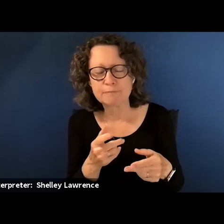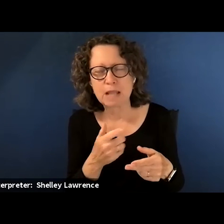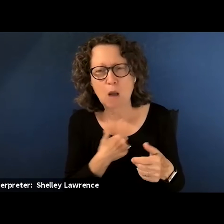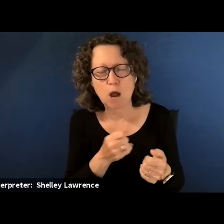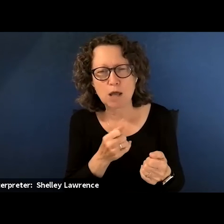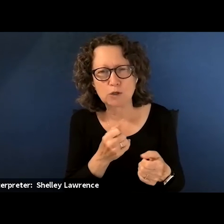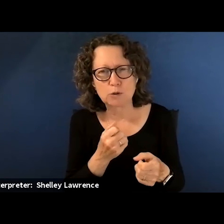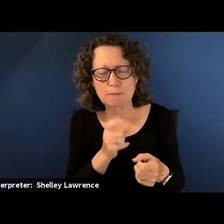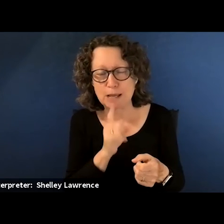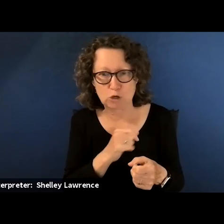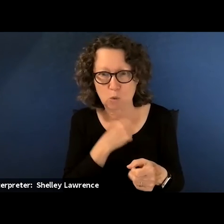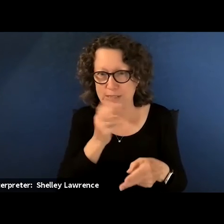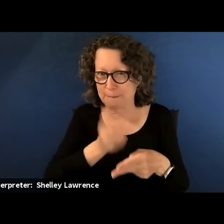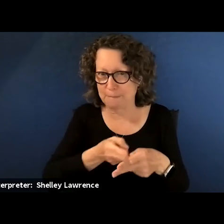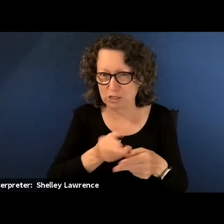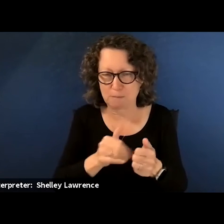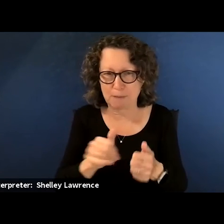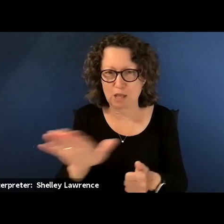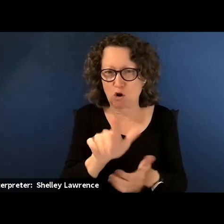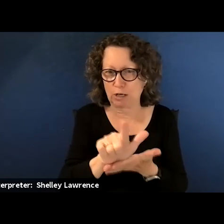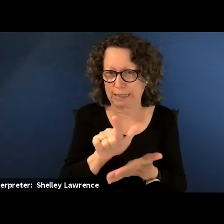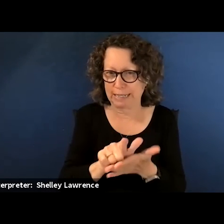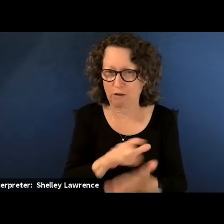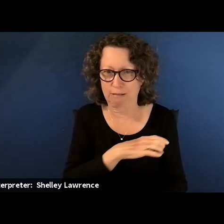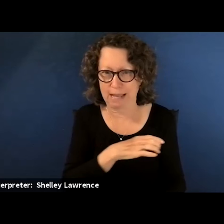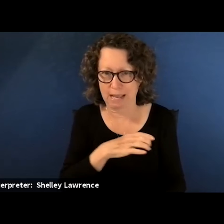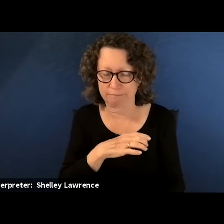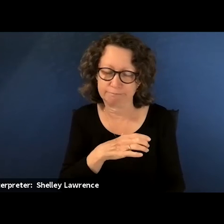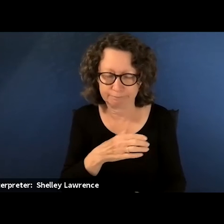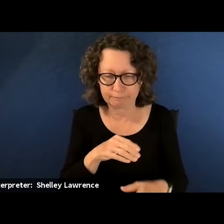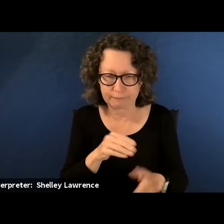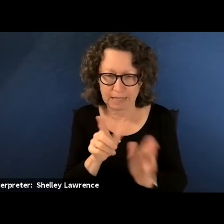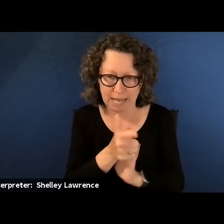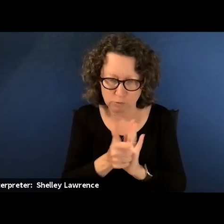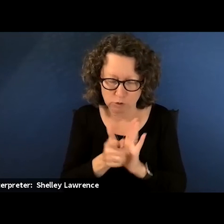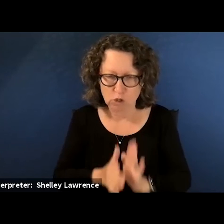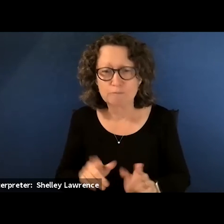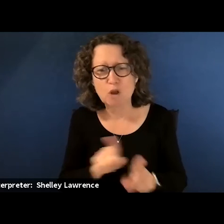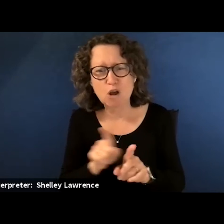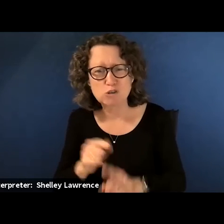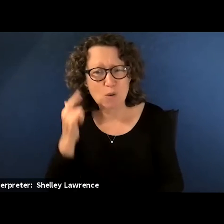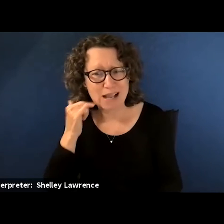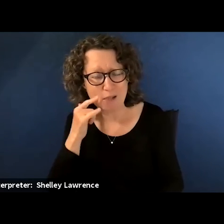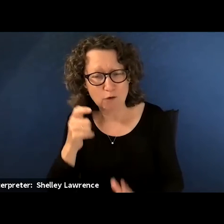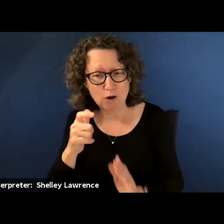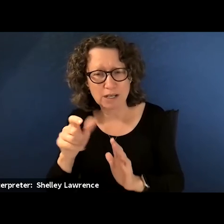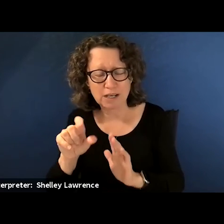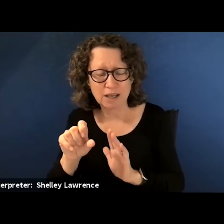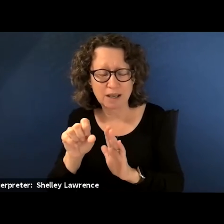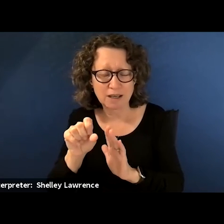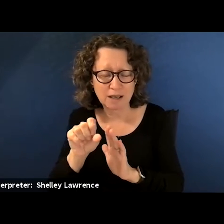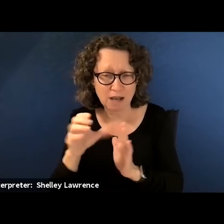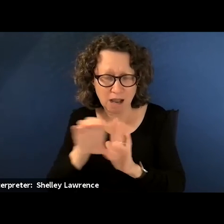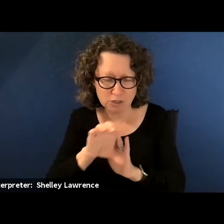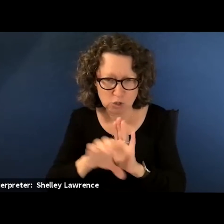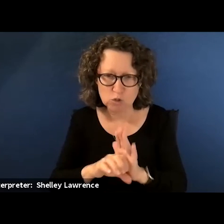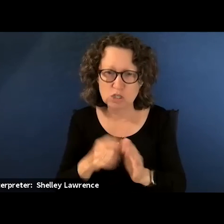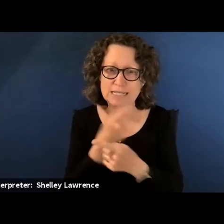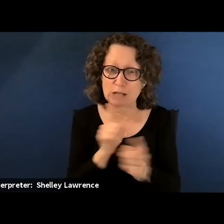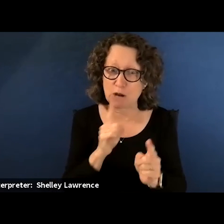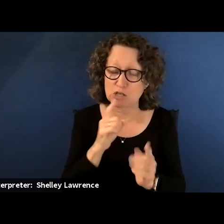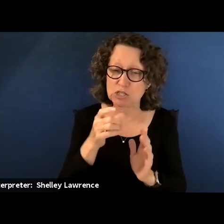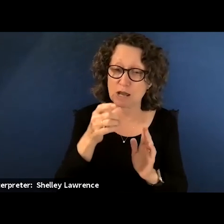solamente quiero mencionar un caso porque no se mencionó por el abogado. También la Constitución,